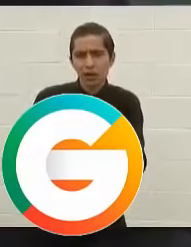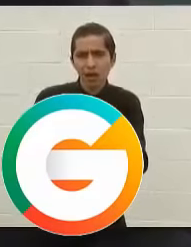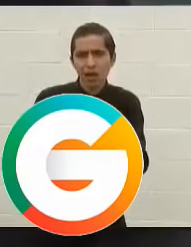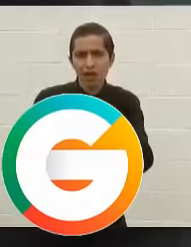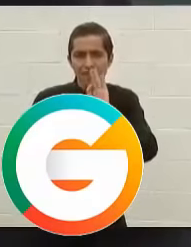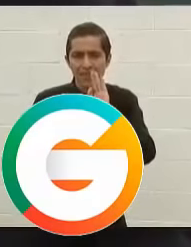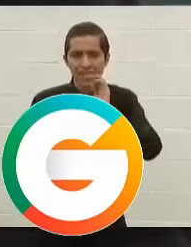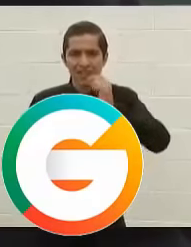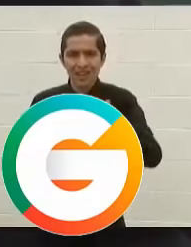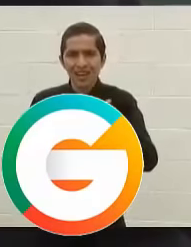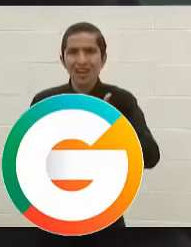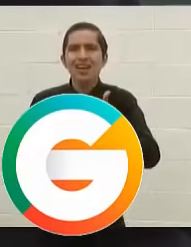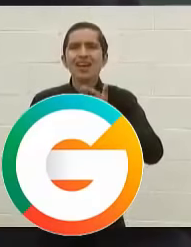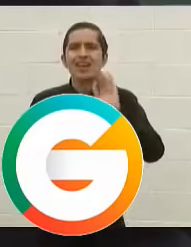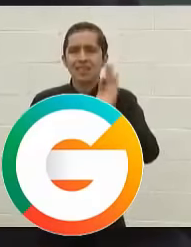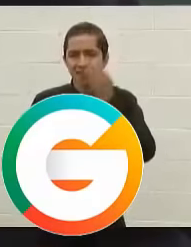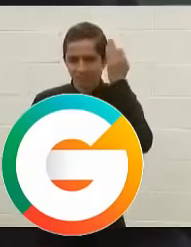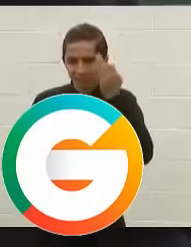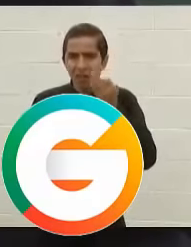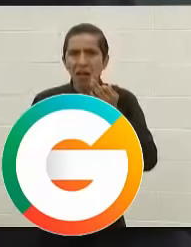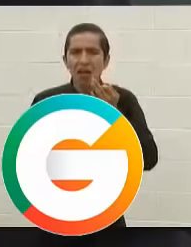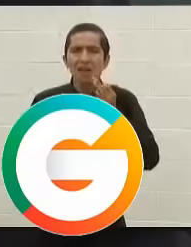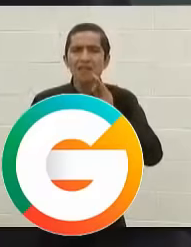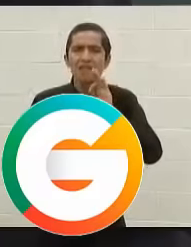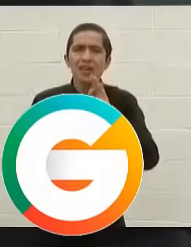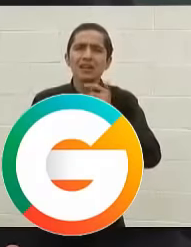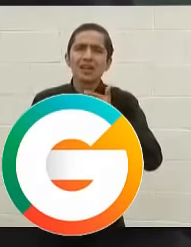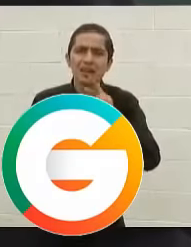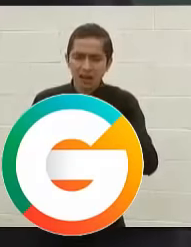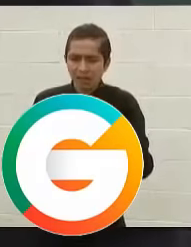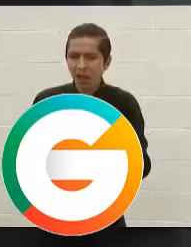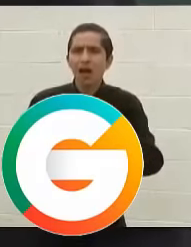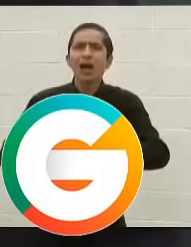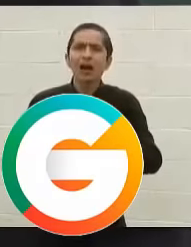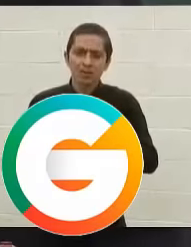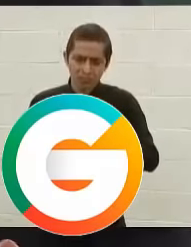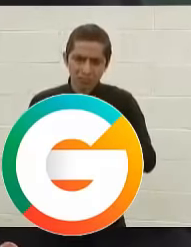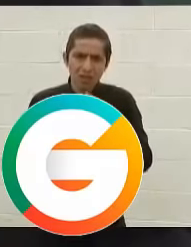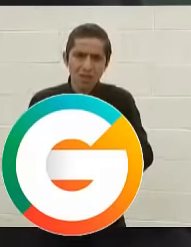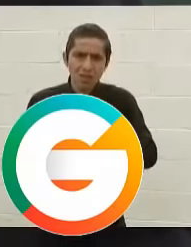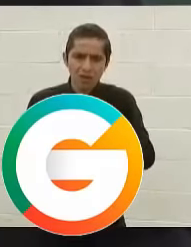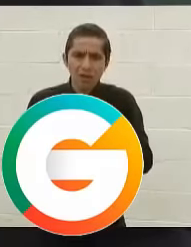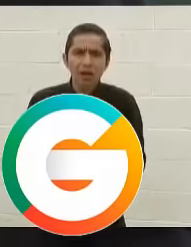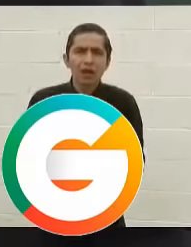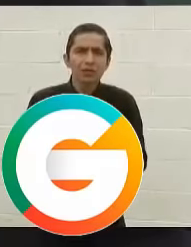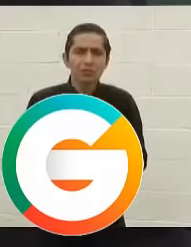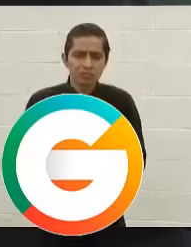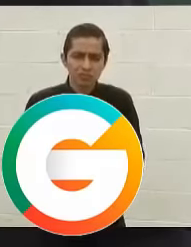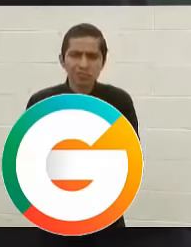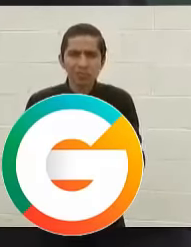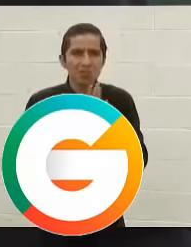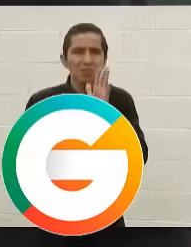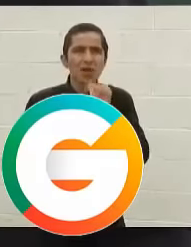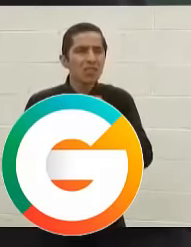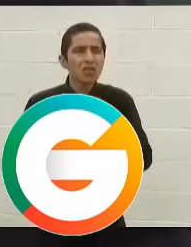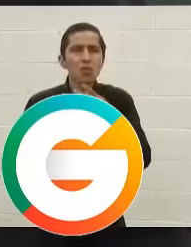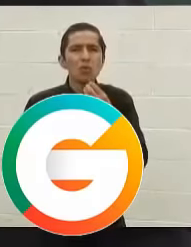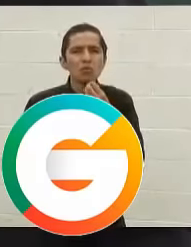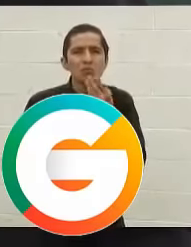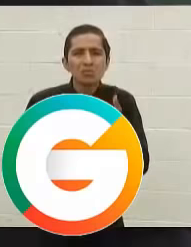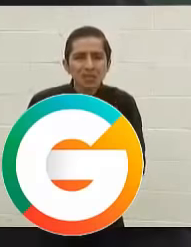Fiscalía General de la República. No pudiera adelantar información, puesto que